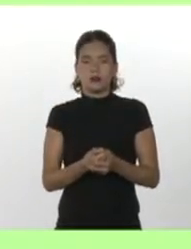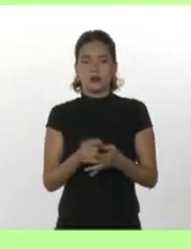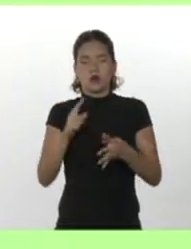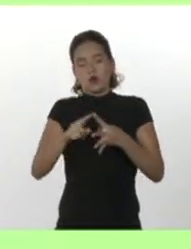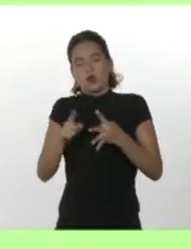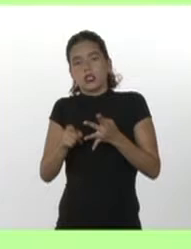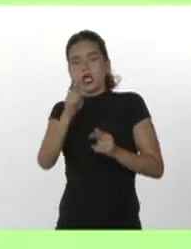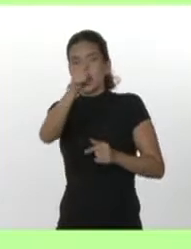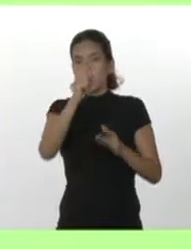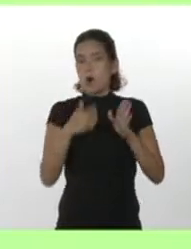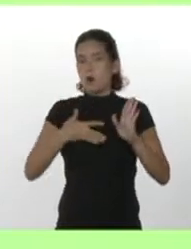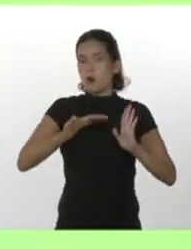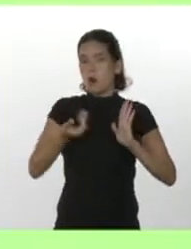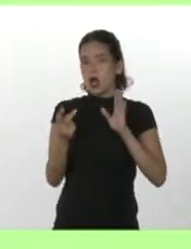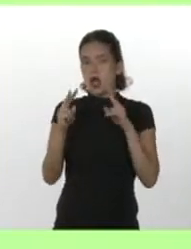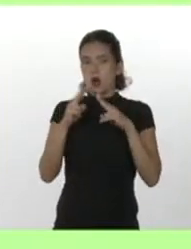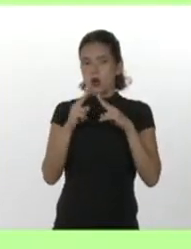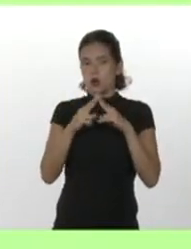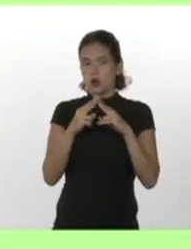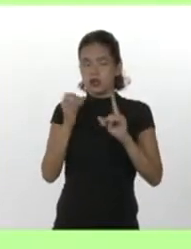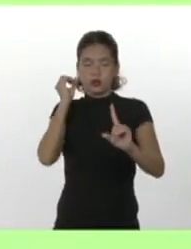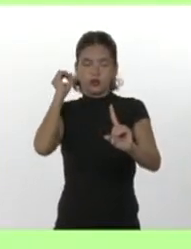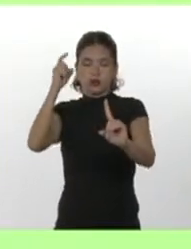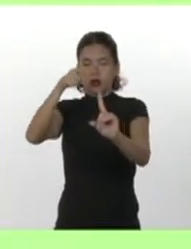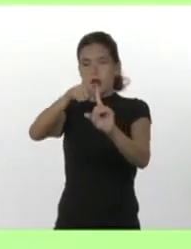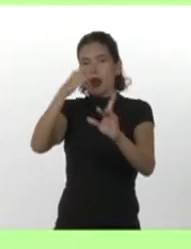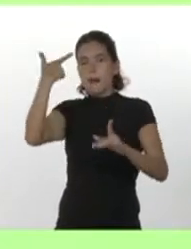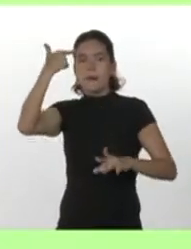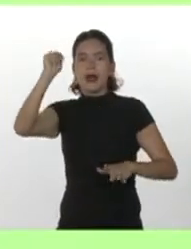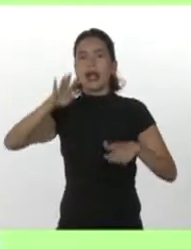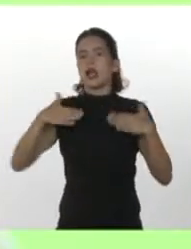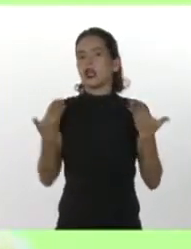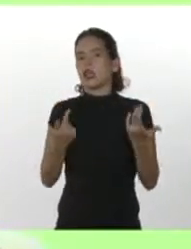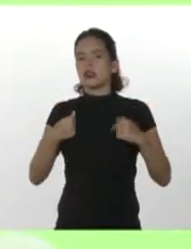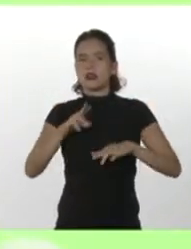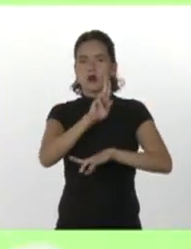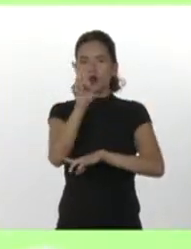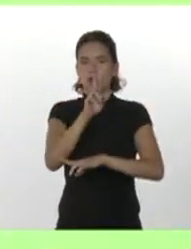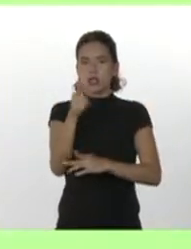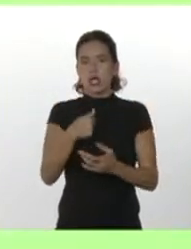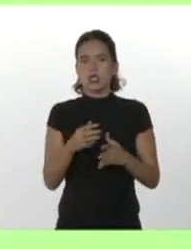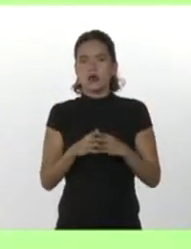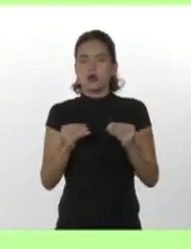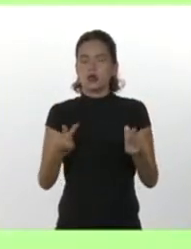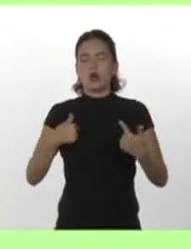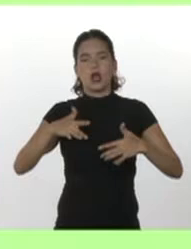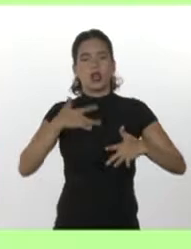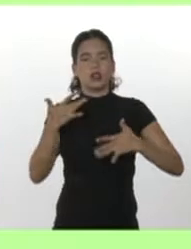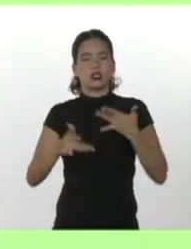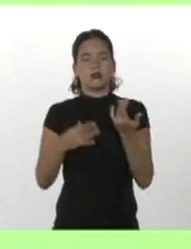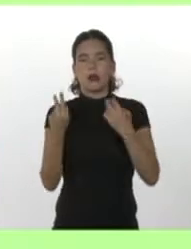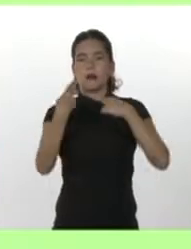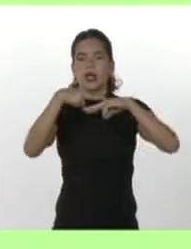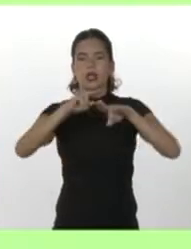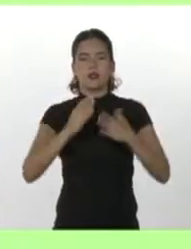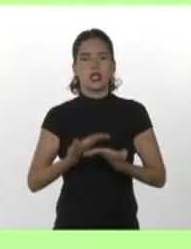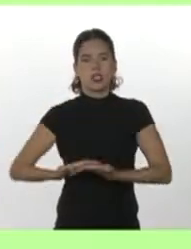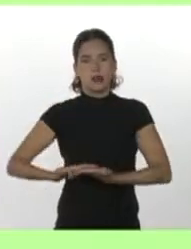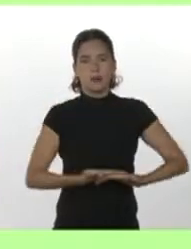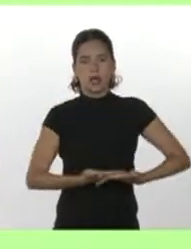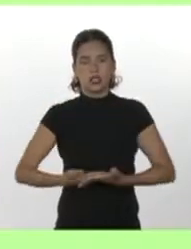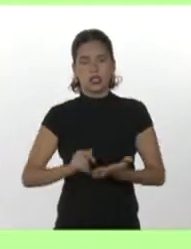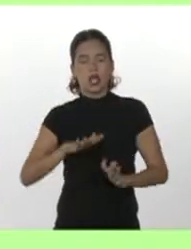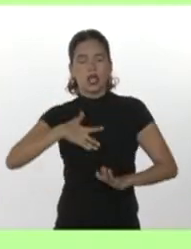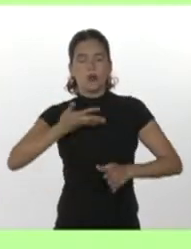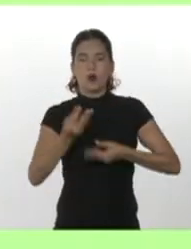puedan identificar su objetivo y para qué se utiliza. Estas fueron las actividades para la etapa de maternal